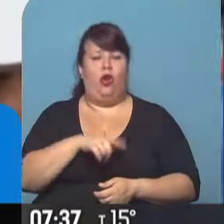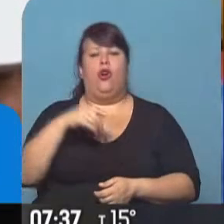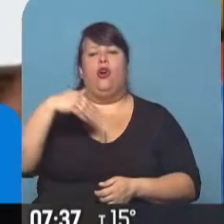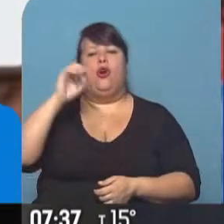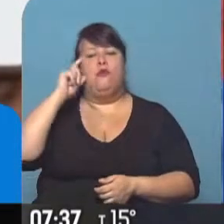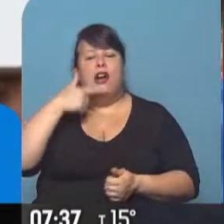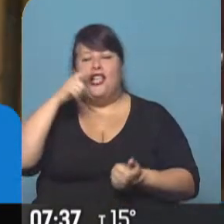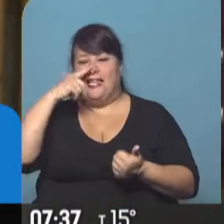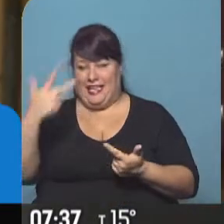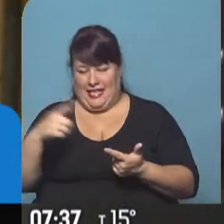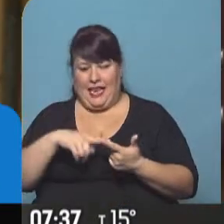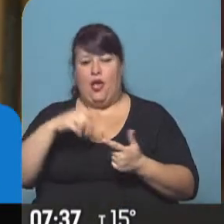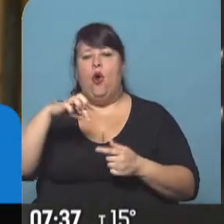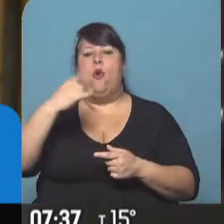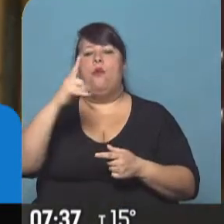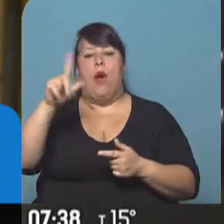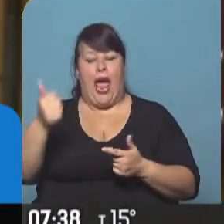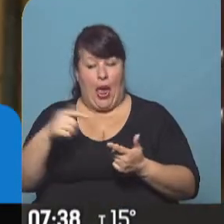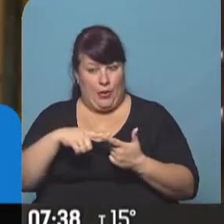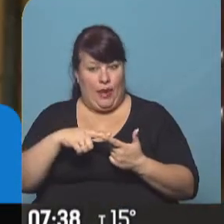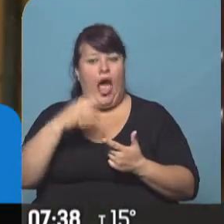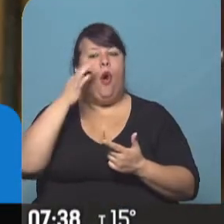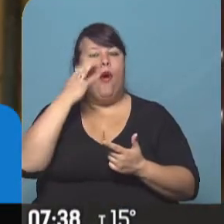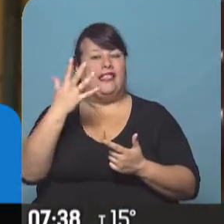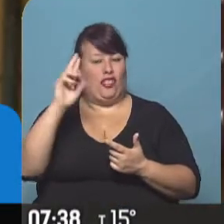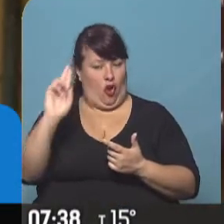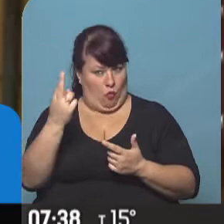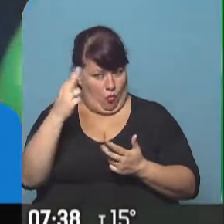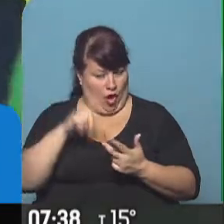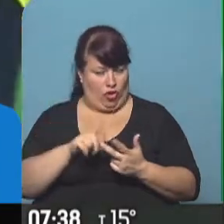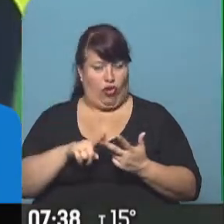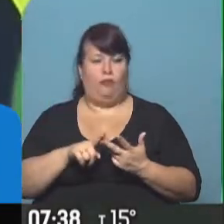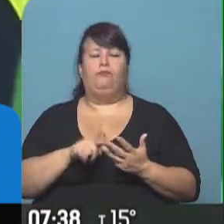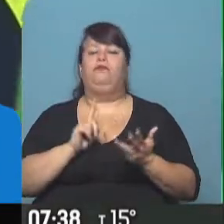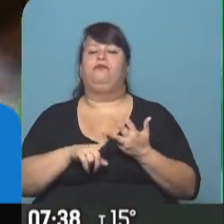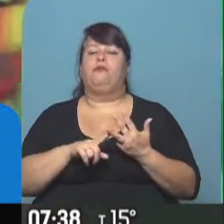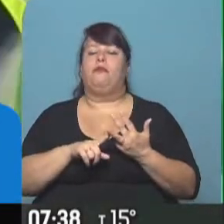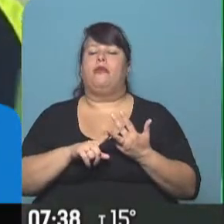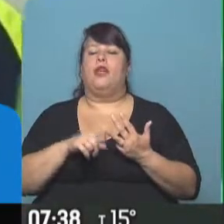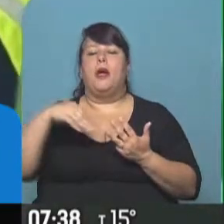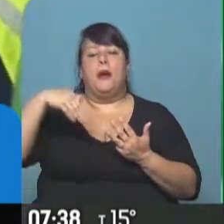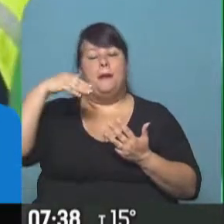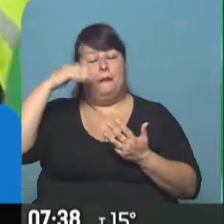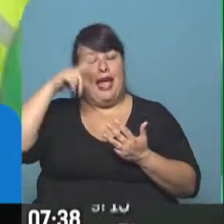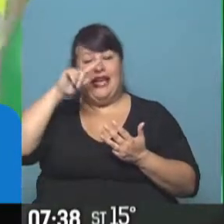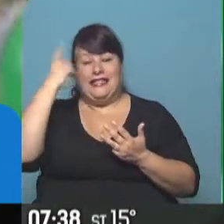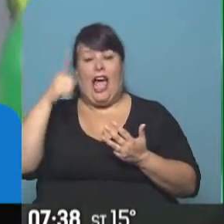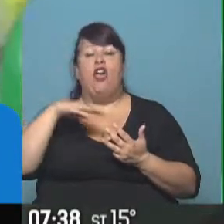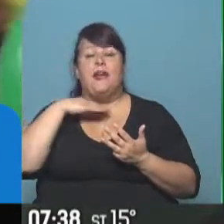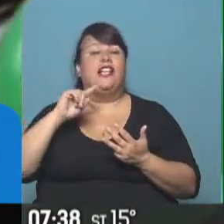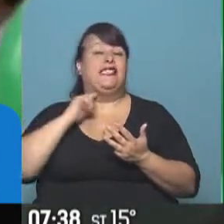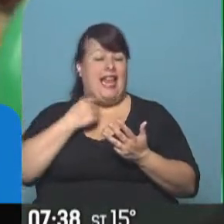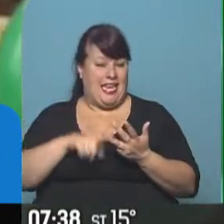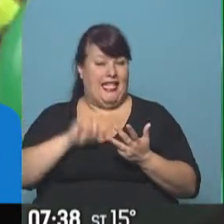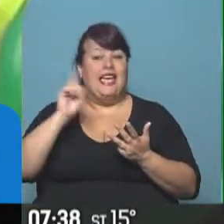con 73, Puebla, donde llegan a 45 las víctimas fatales, en el Estado de México 13, y